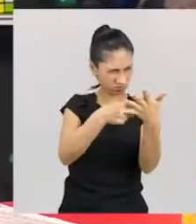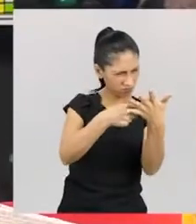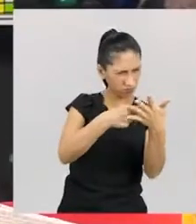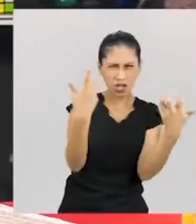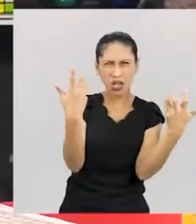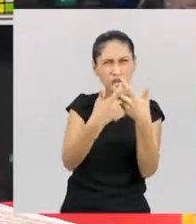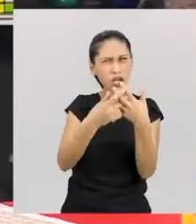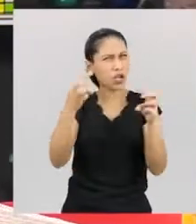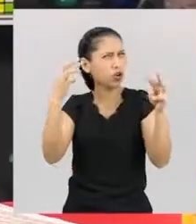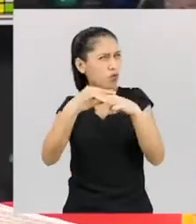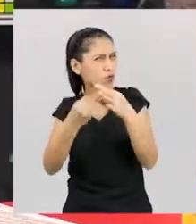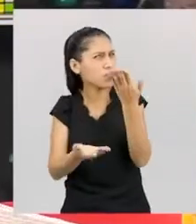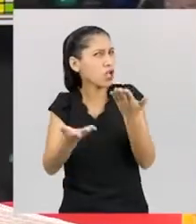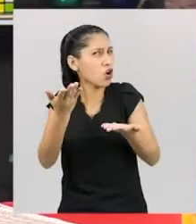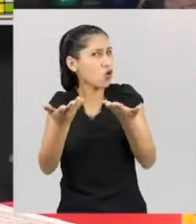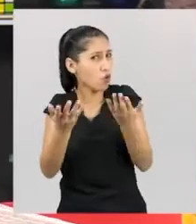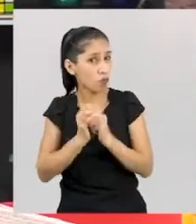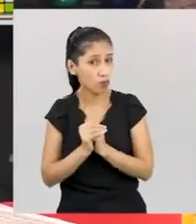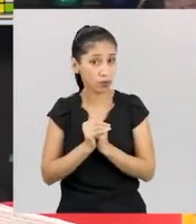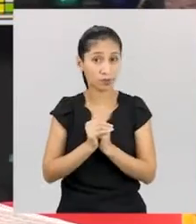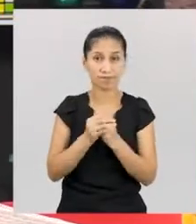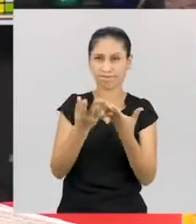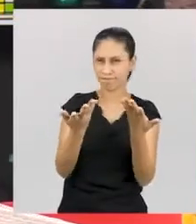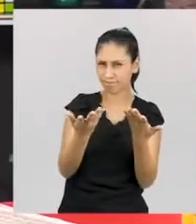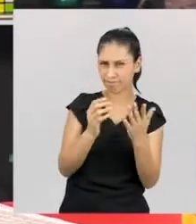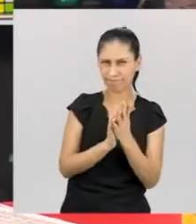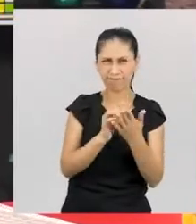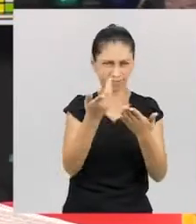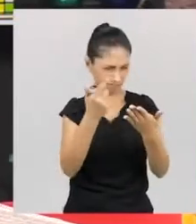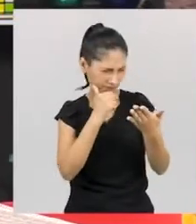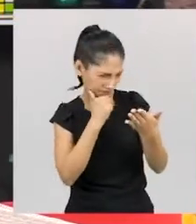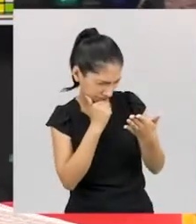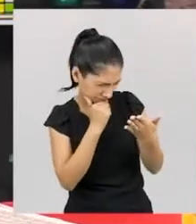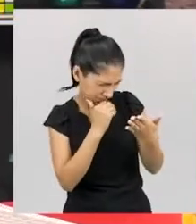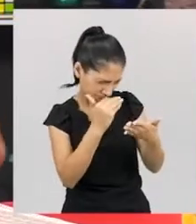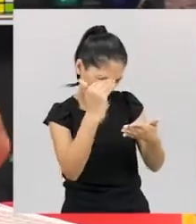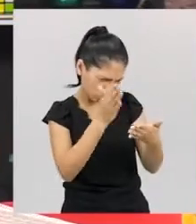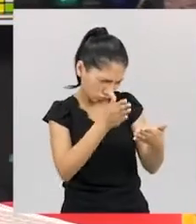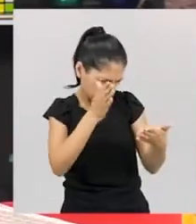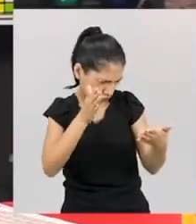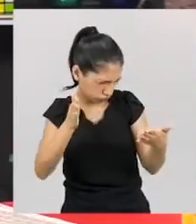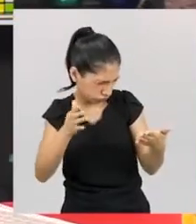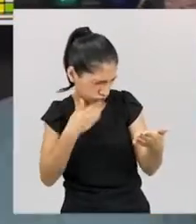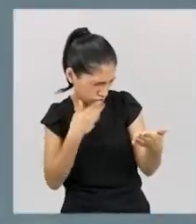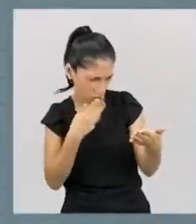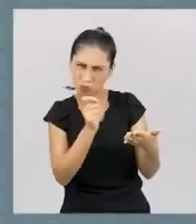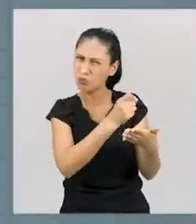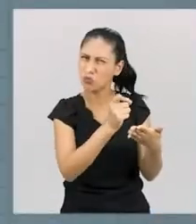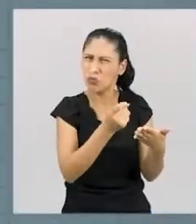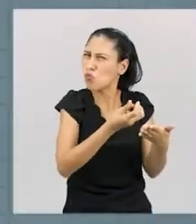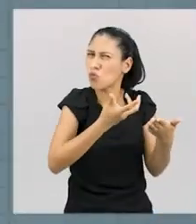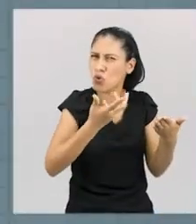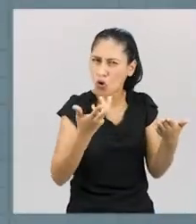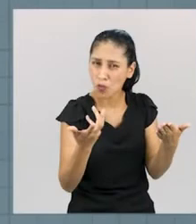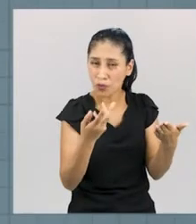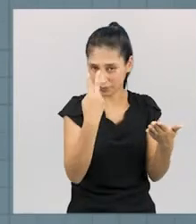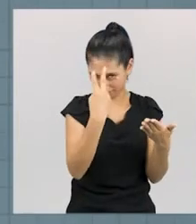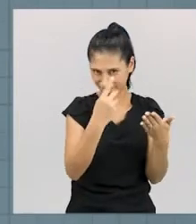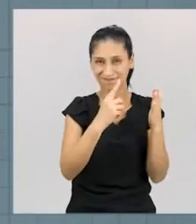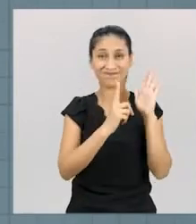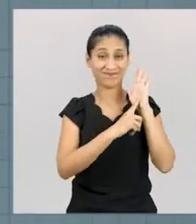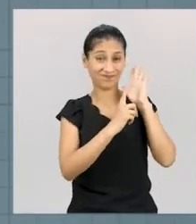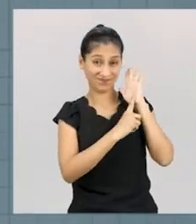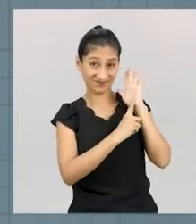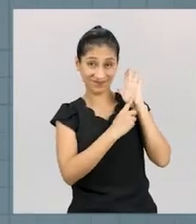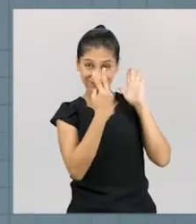matemático necesitamos para resolver este reto? ¿Cómo organizamos la información y qué estrategia utilizaremos? Vamos a